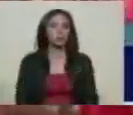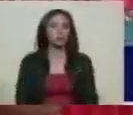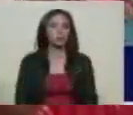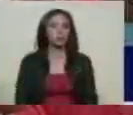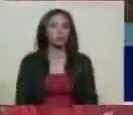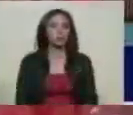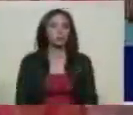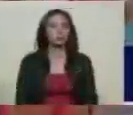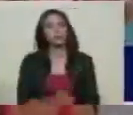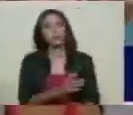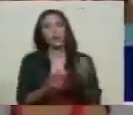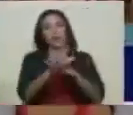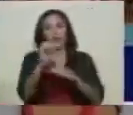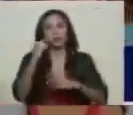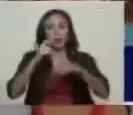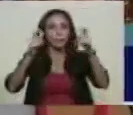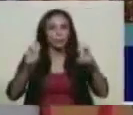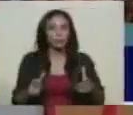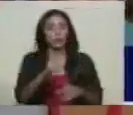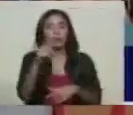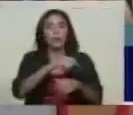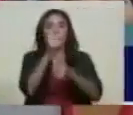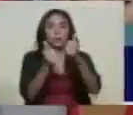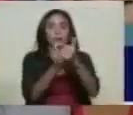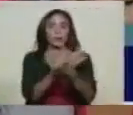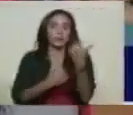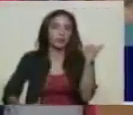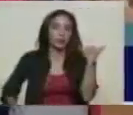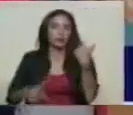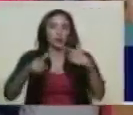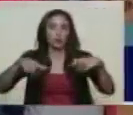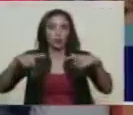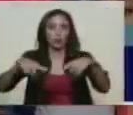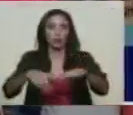y los vicepresidentes territoriales.